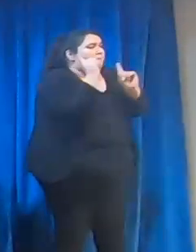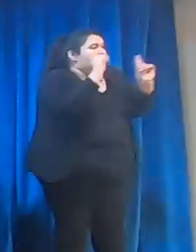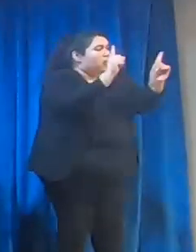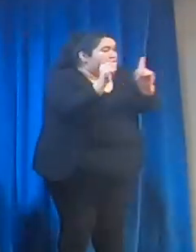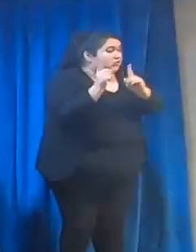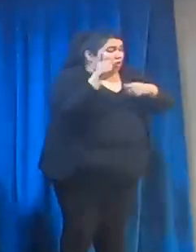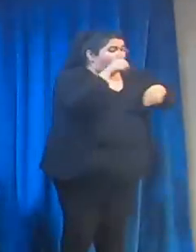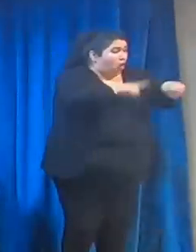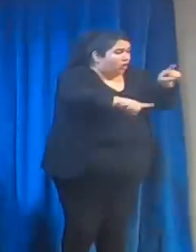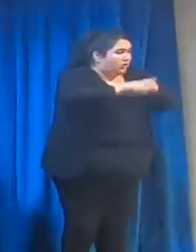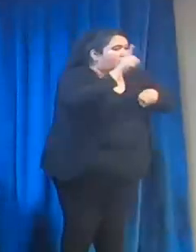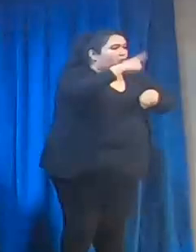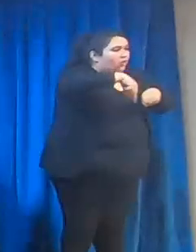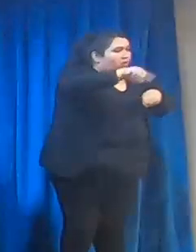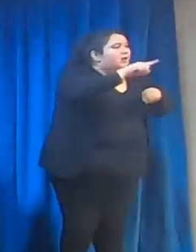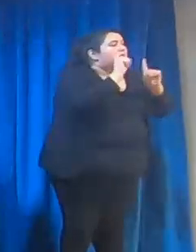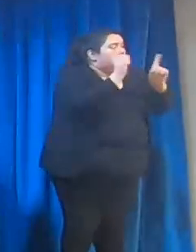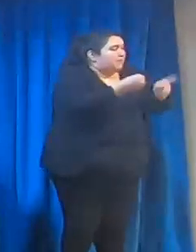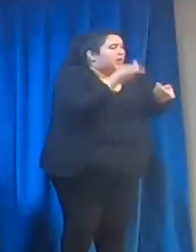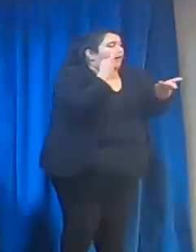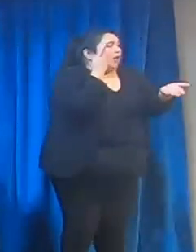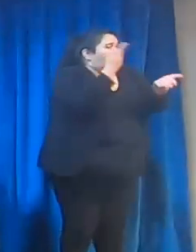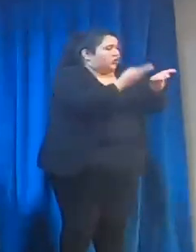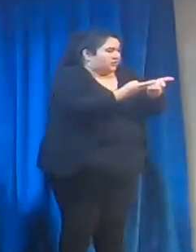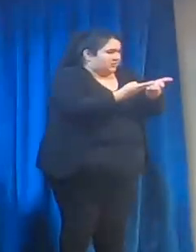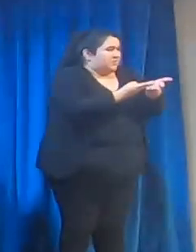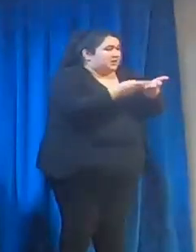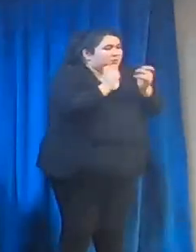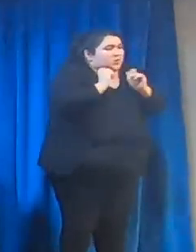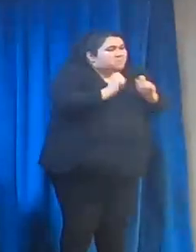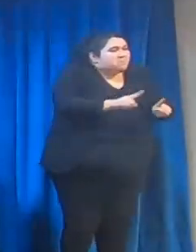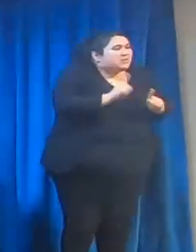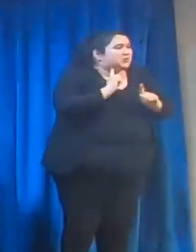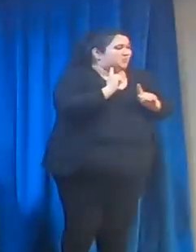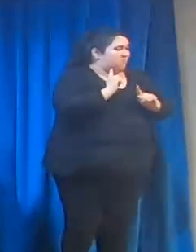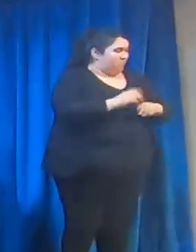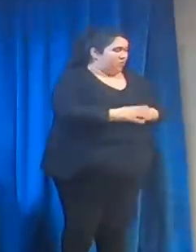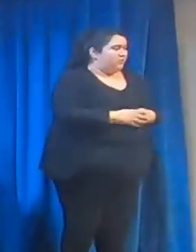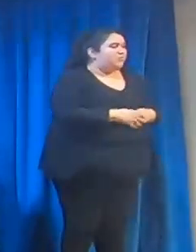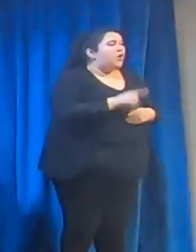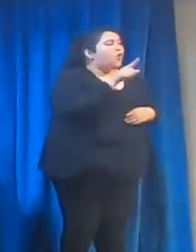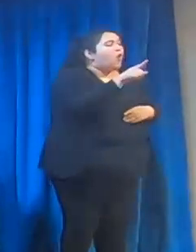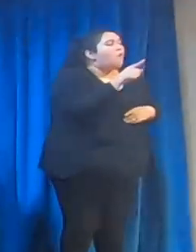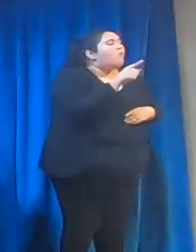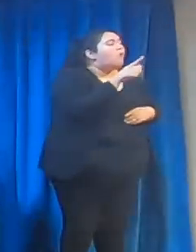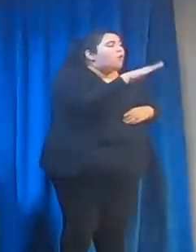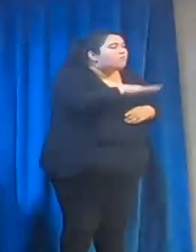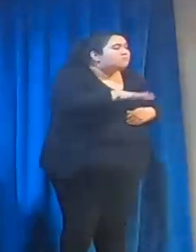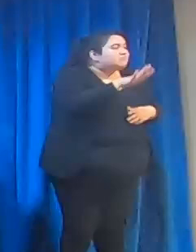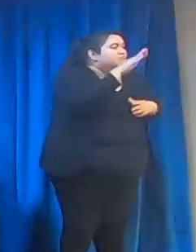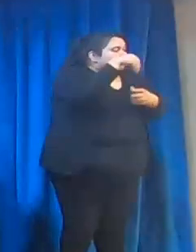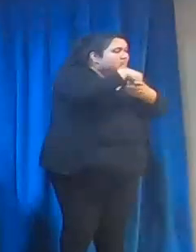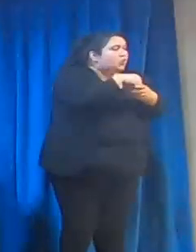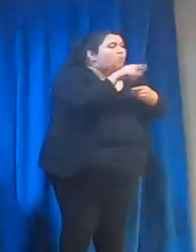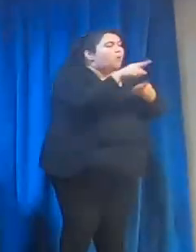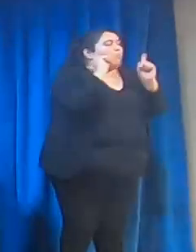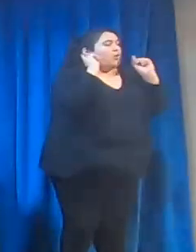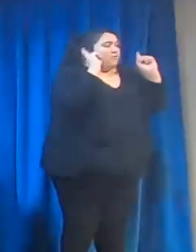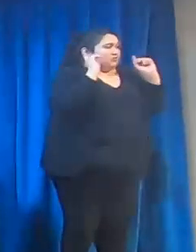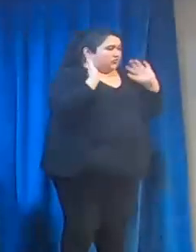profesores y coordinadores también se ven reconocidos en su lugar como miembros de esa organización, como